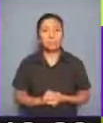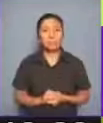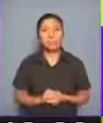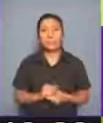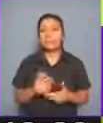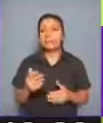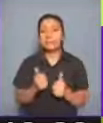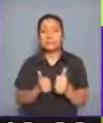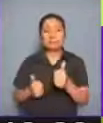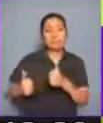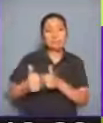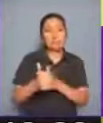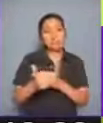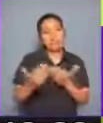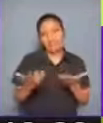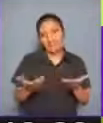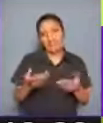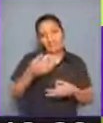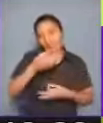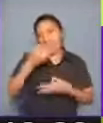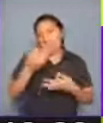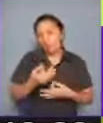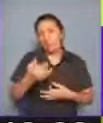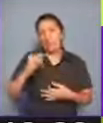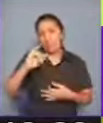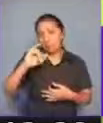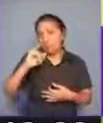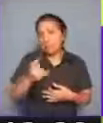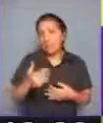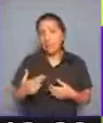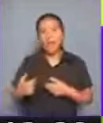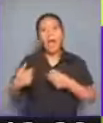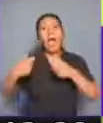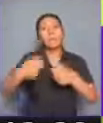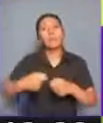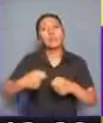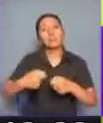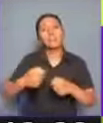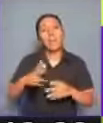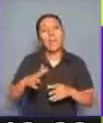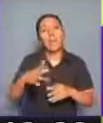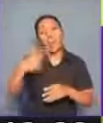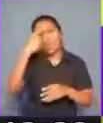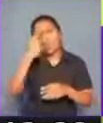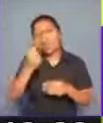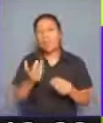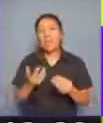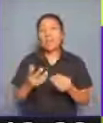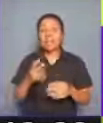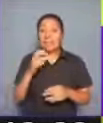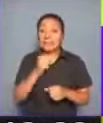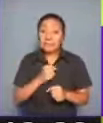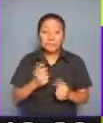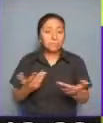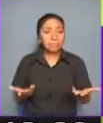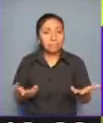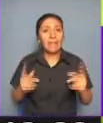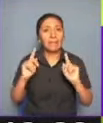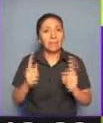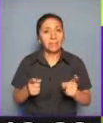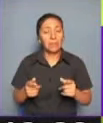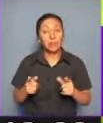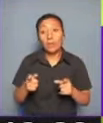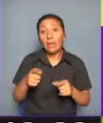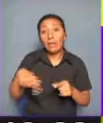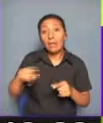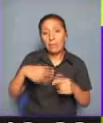empatiza no del otro lado Sí la verdad que sí Bueno tenemos que apoyarlo apoyarlo y hacer El aguante Y ustedes a la espera de